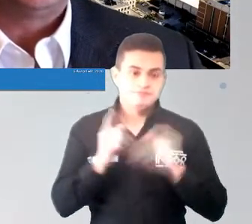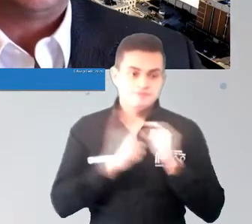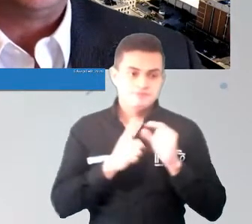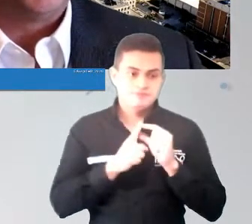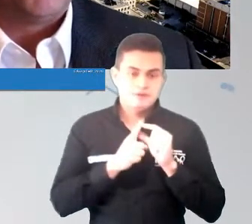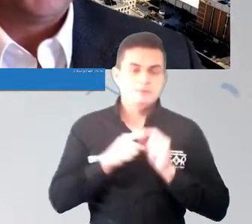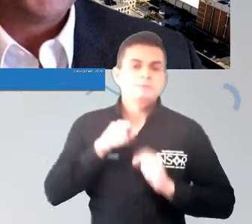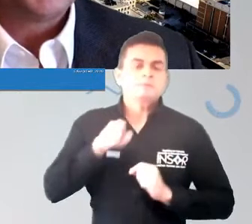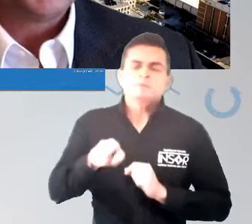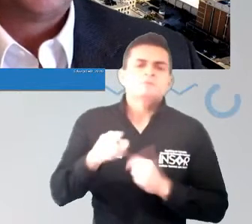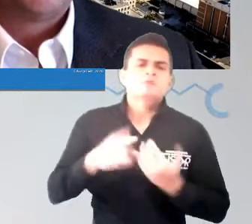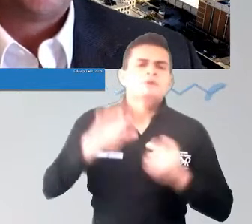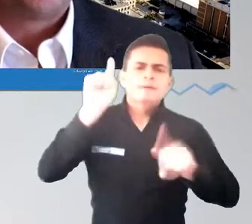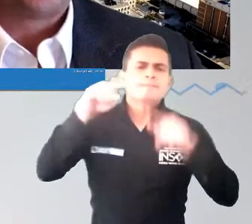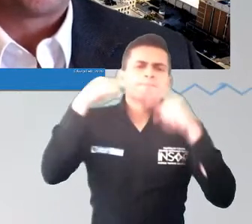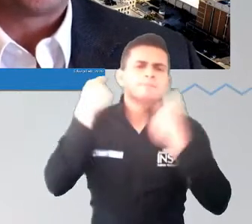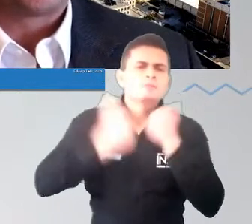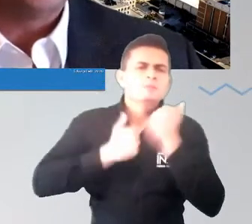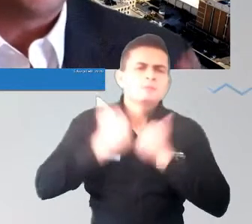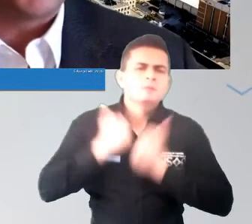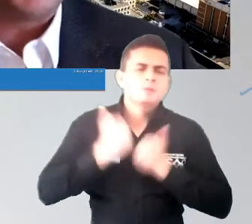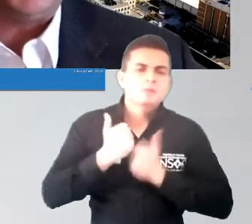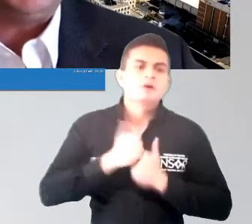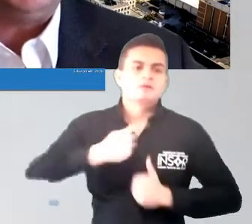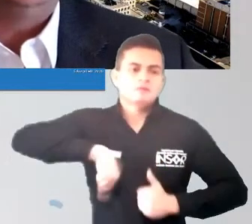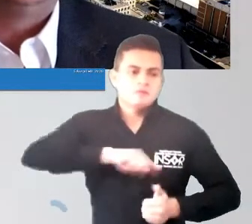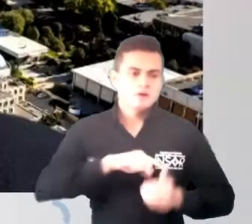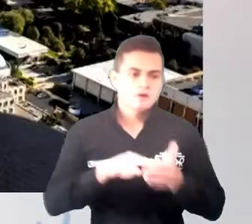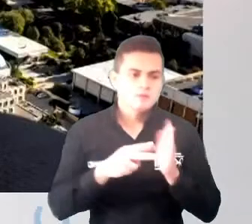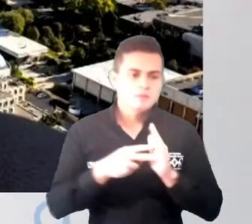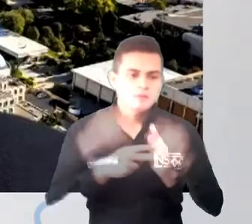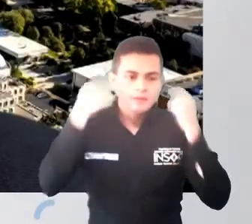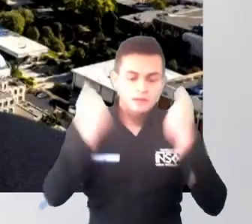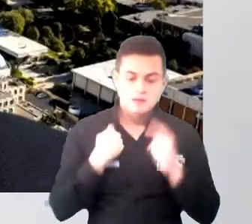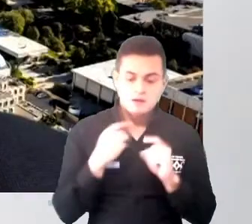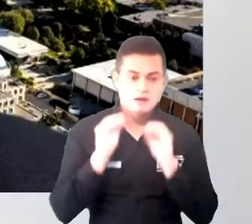meta es ayudarles a preparar a los adultos